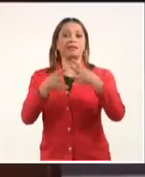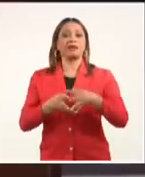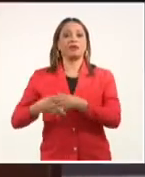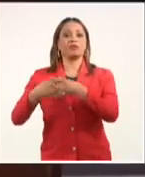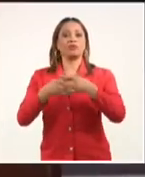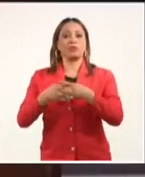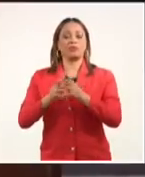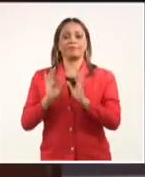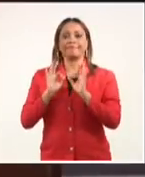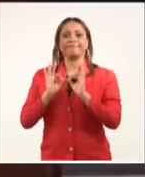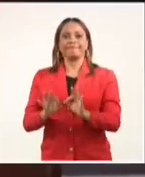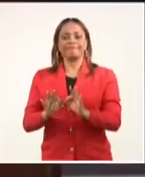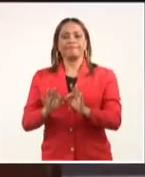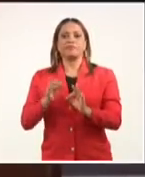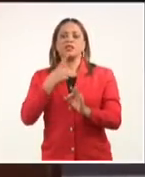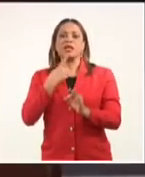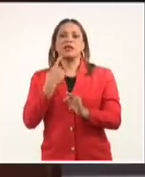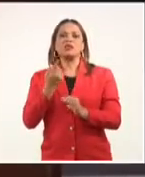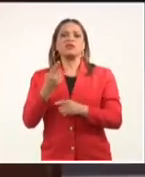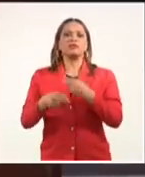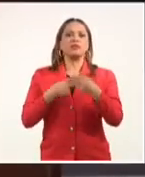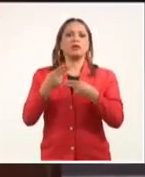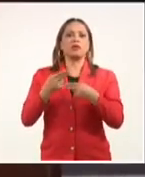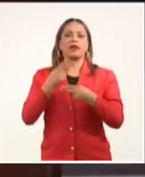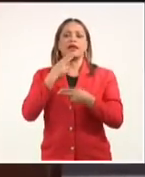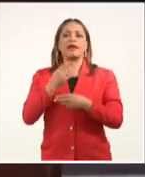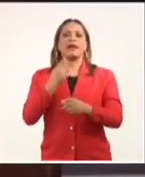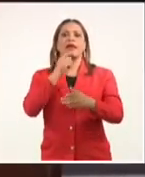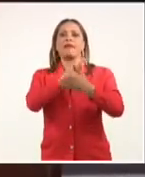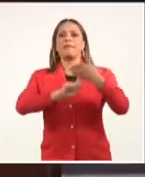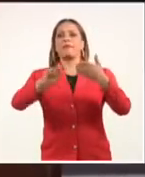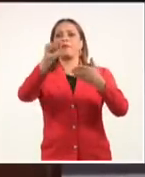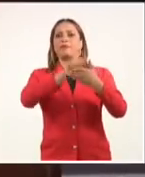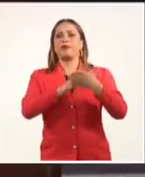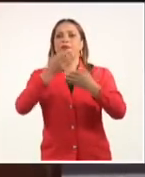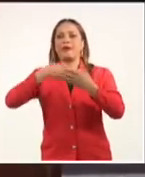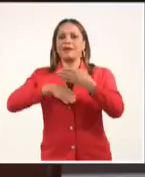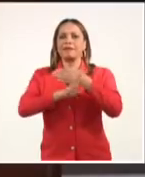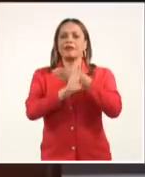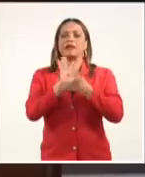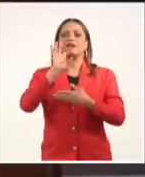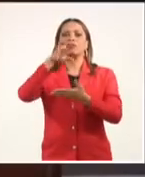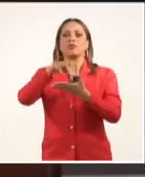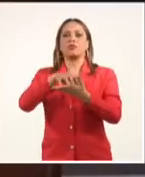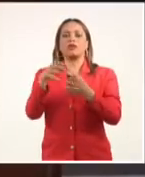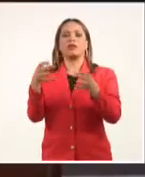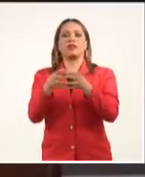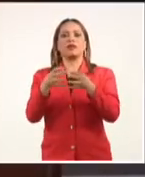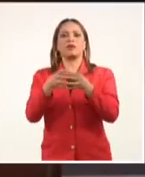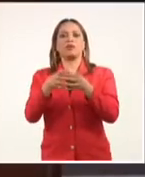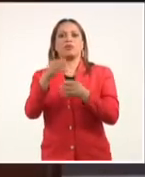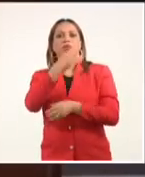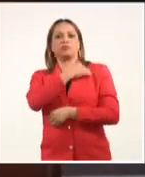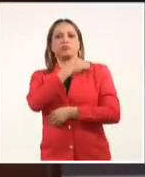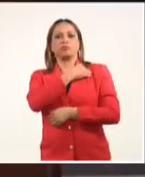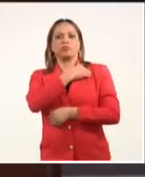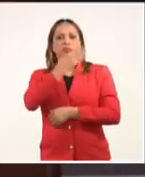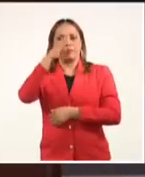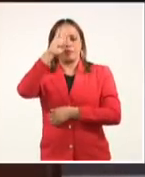fue impedir la entrada a la ciudad de las tropas del Ejército